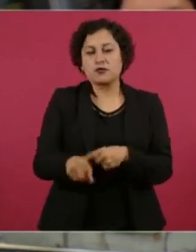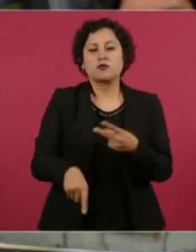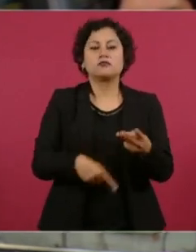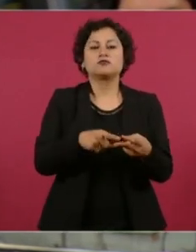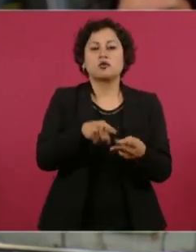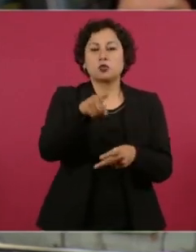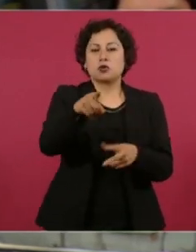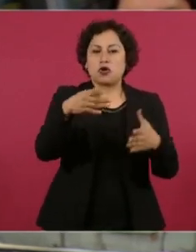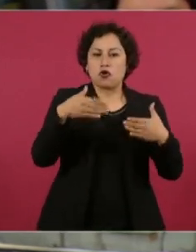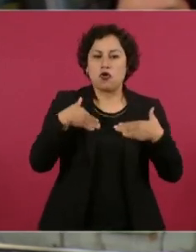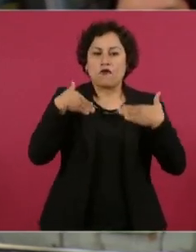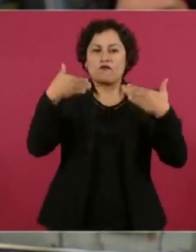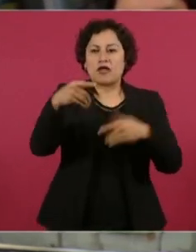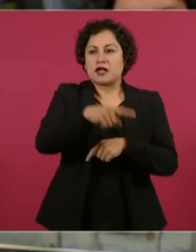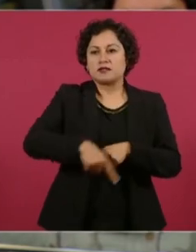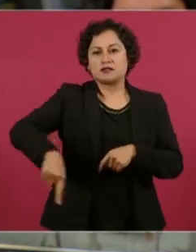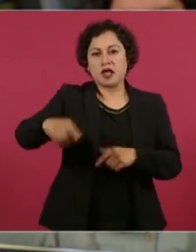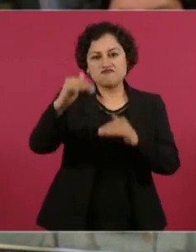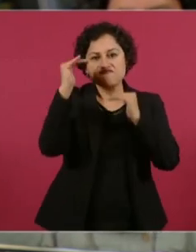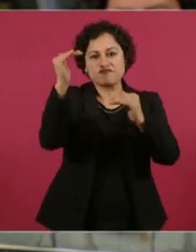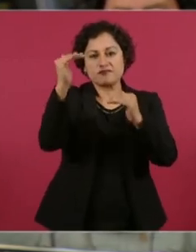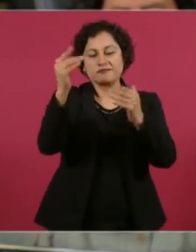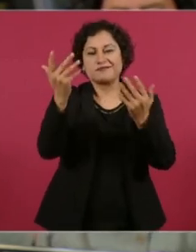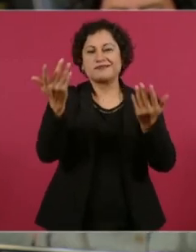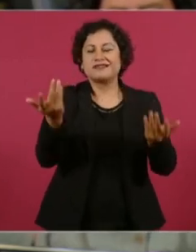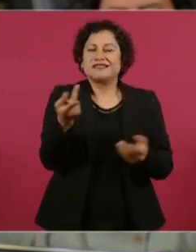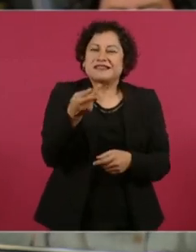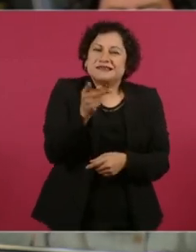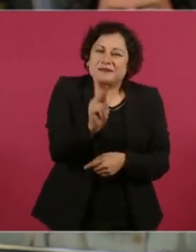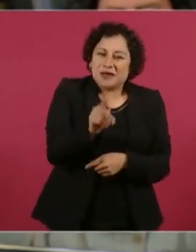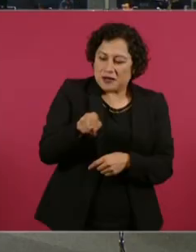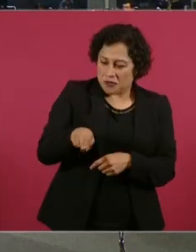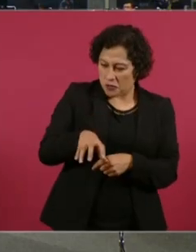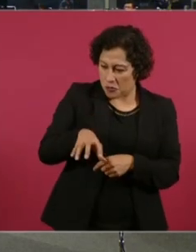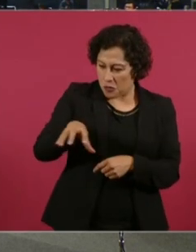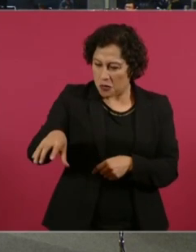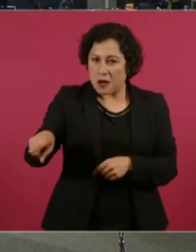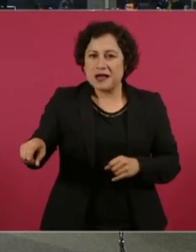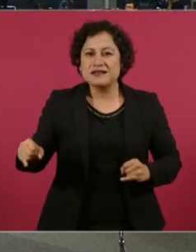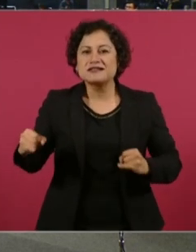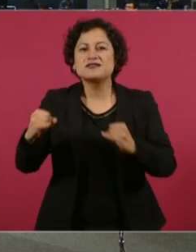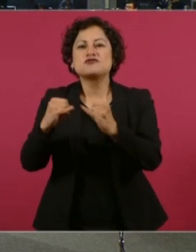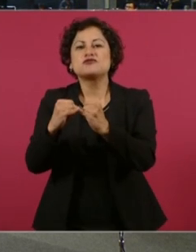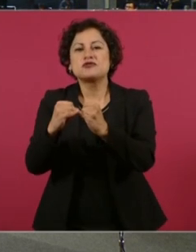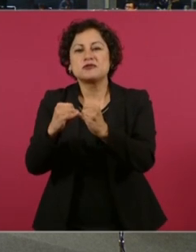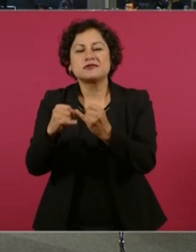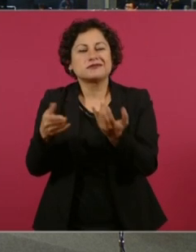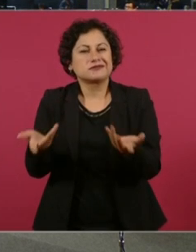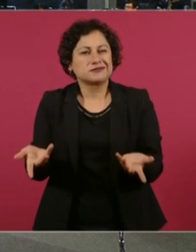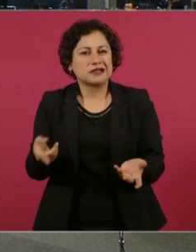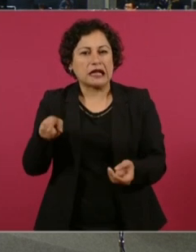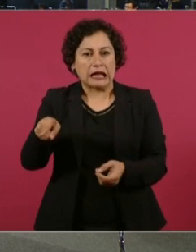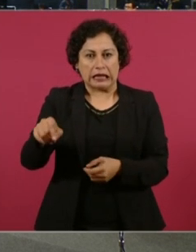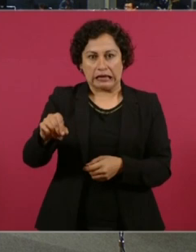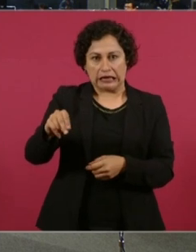gente, pero aquí, por ejemplo, estamos hablando de instituciones, estamos hablando del INE, que se supone tiene que